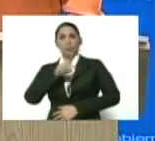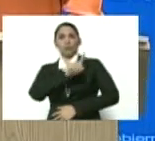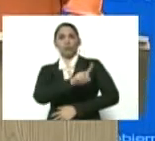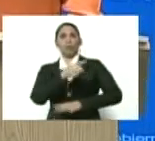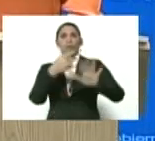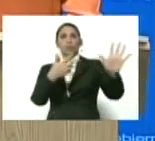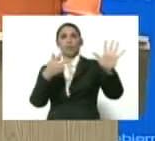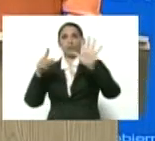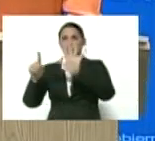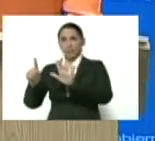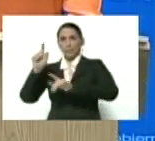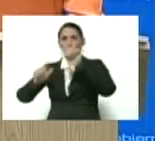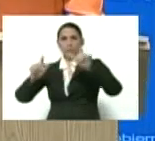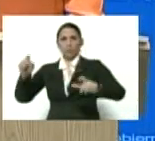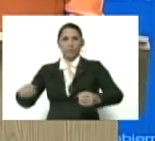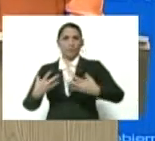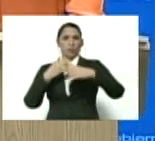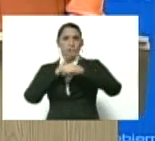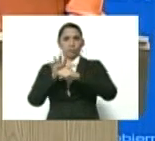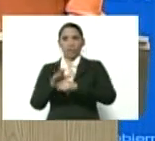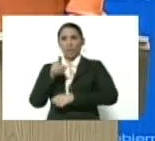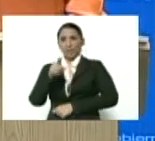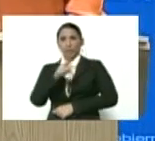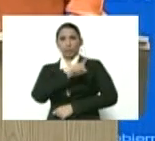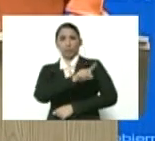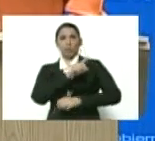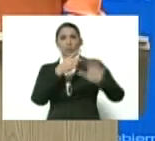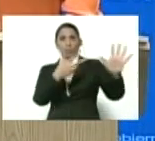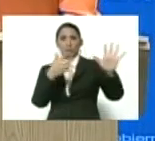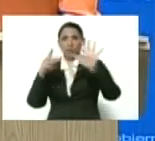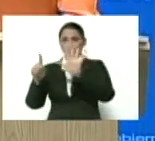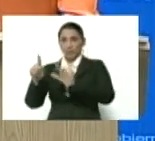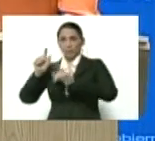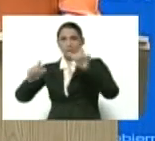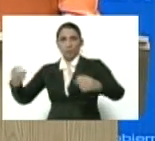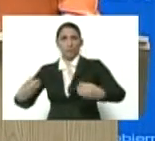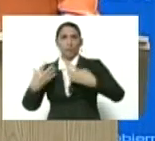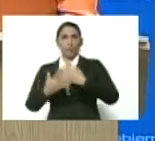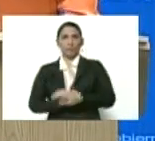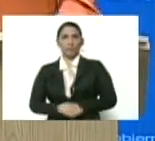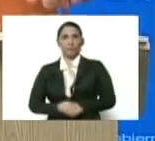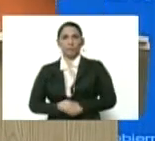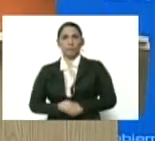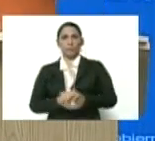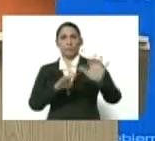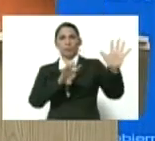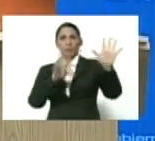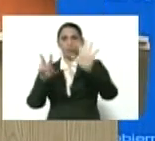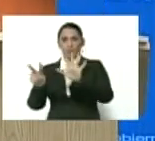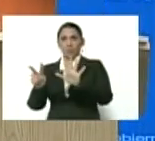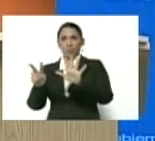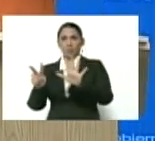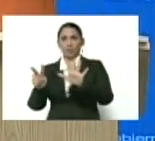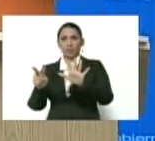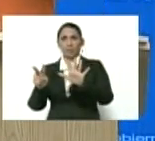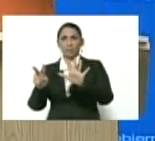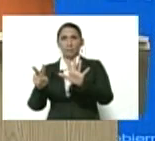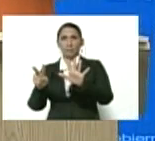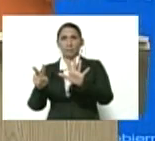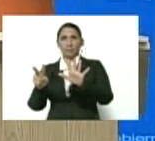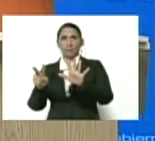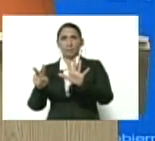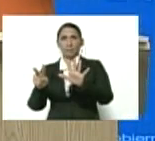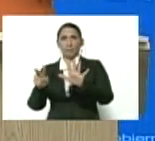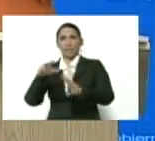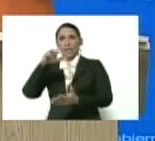186 casos activos. Pero de esos 186 casos activos, 97 activos son